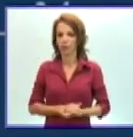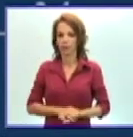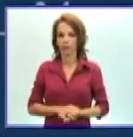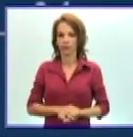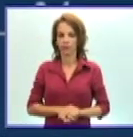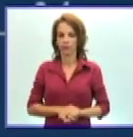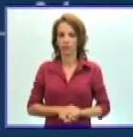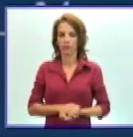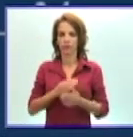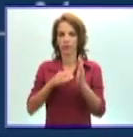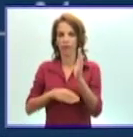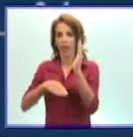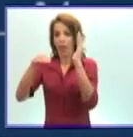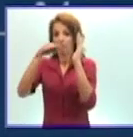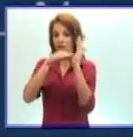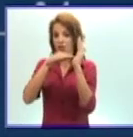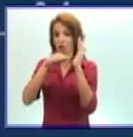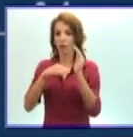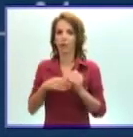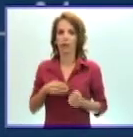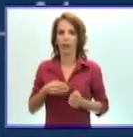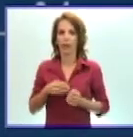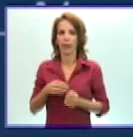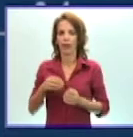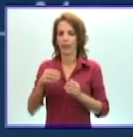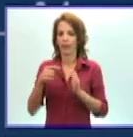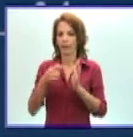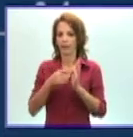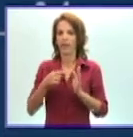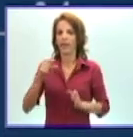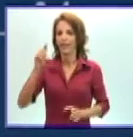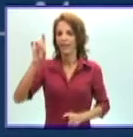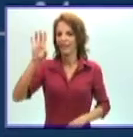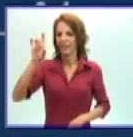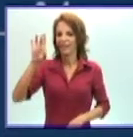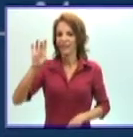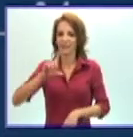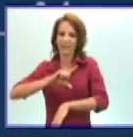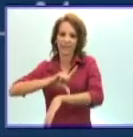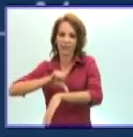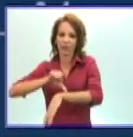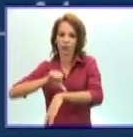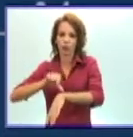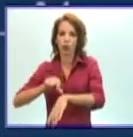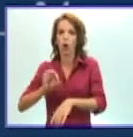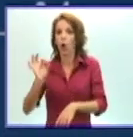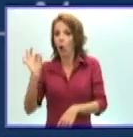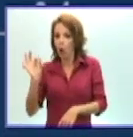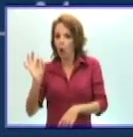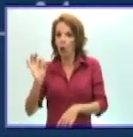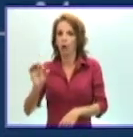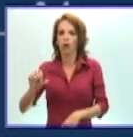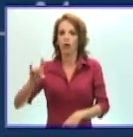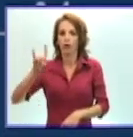que el mayor valor es 15 minutos o 900 segundos,